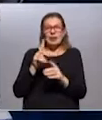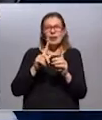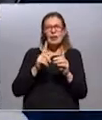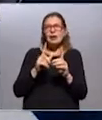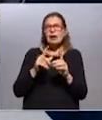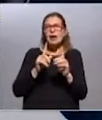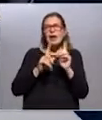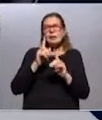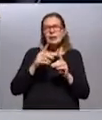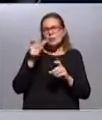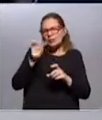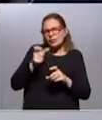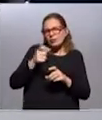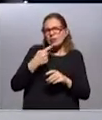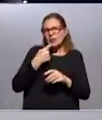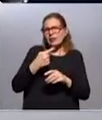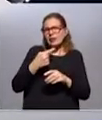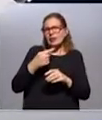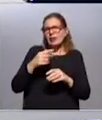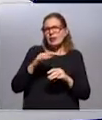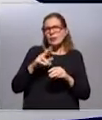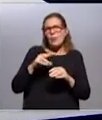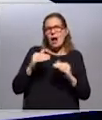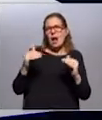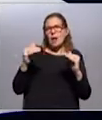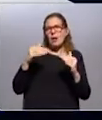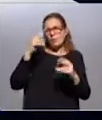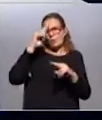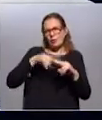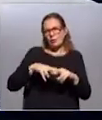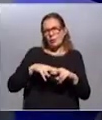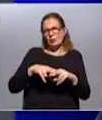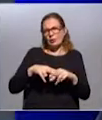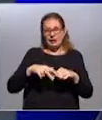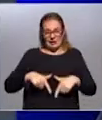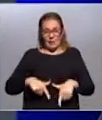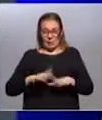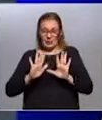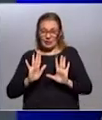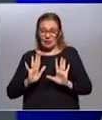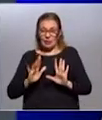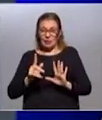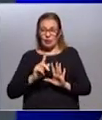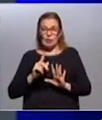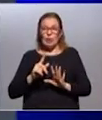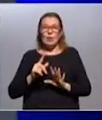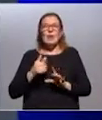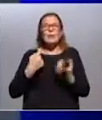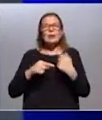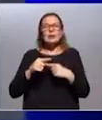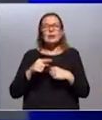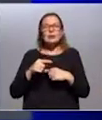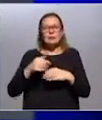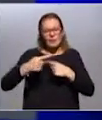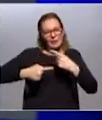hay gente que dice bueno igual morimos en el palacio municipal no teniendo que estar trámites acá no en este caso de la pandemia pero digo